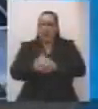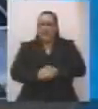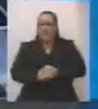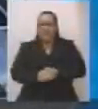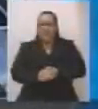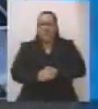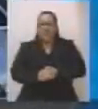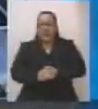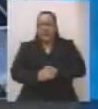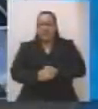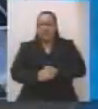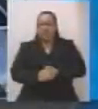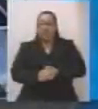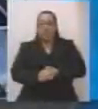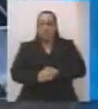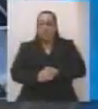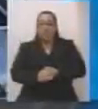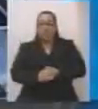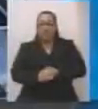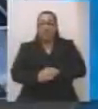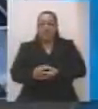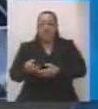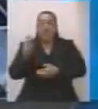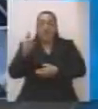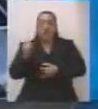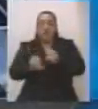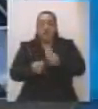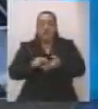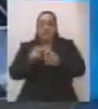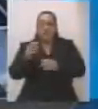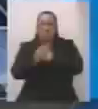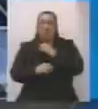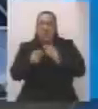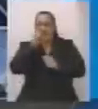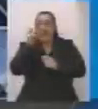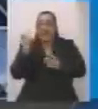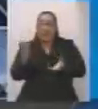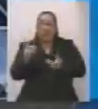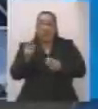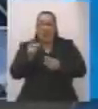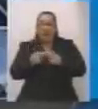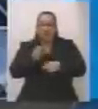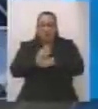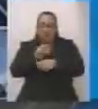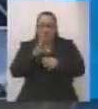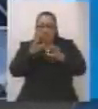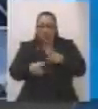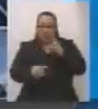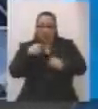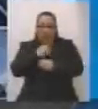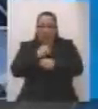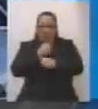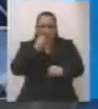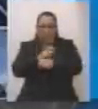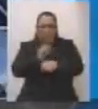es básicamente la razón última por la cual un país rico es rico, es decir, la capacidad de sus trabajadores,